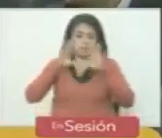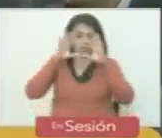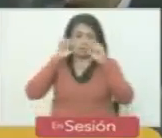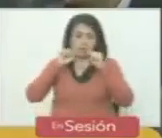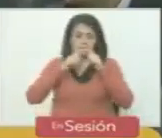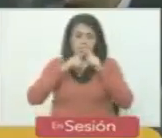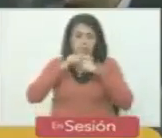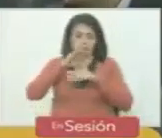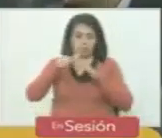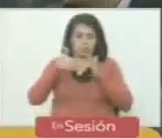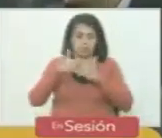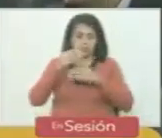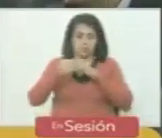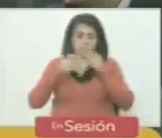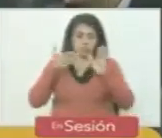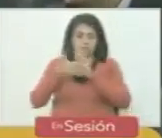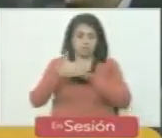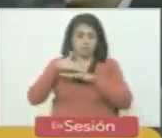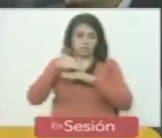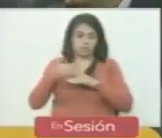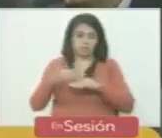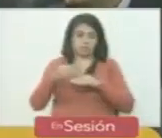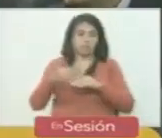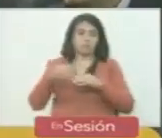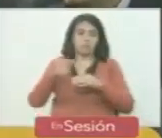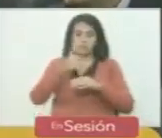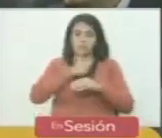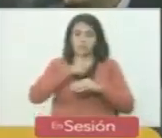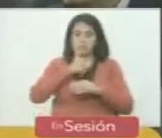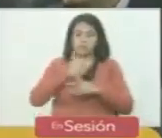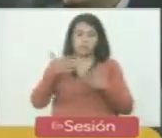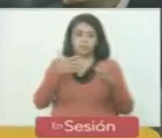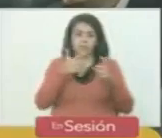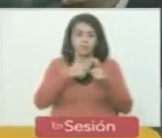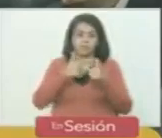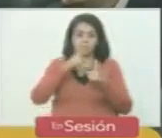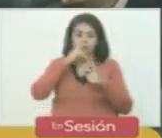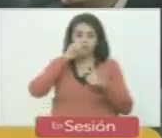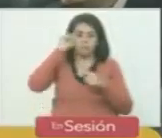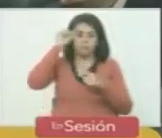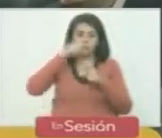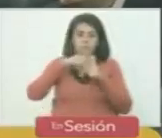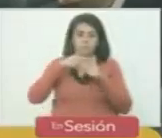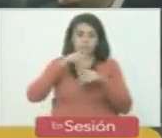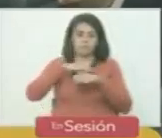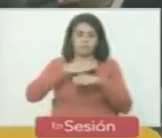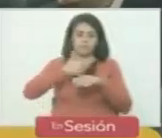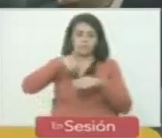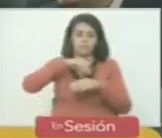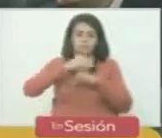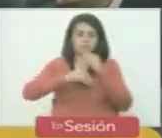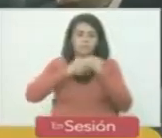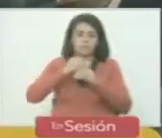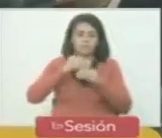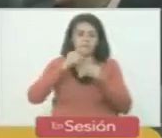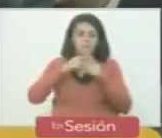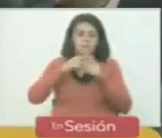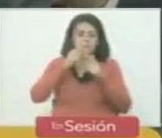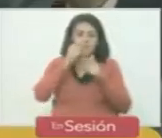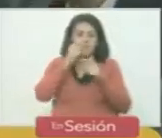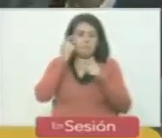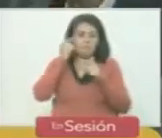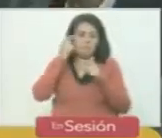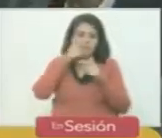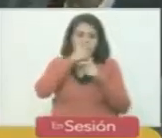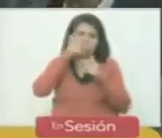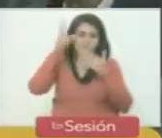entender todo lo que ha significado el batallar de Nicolás Maduro. Por eso nosotros, los